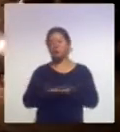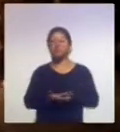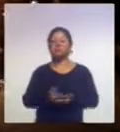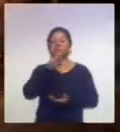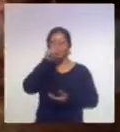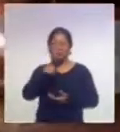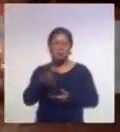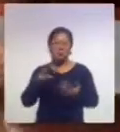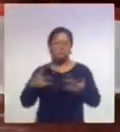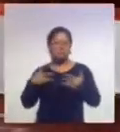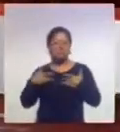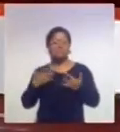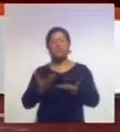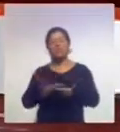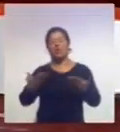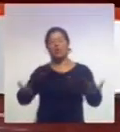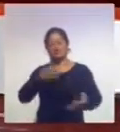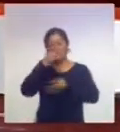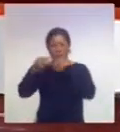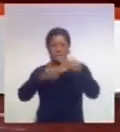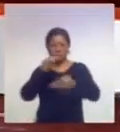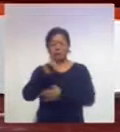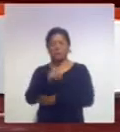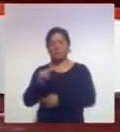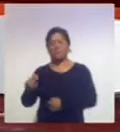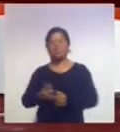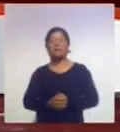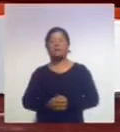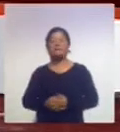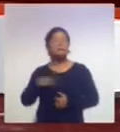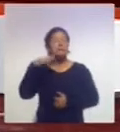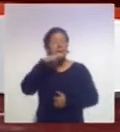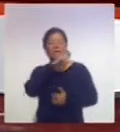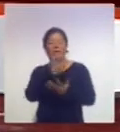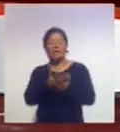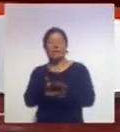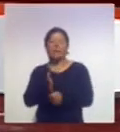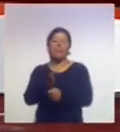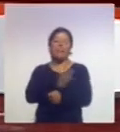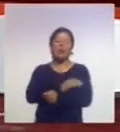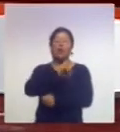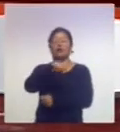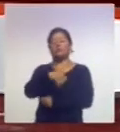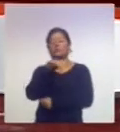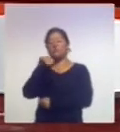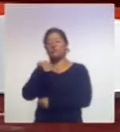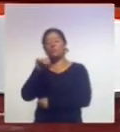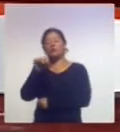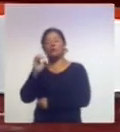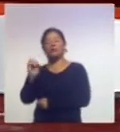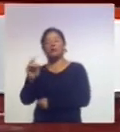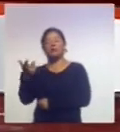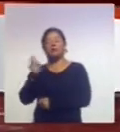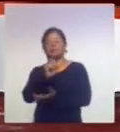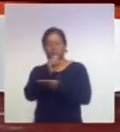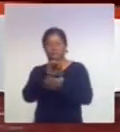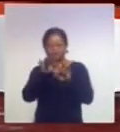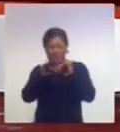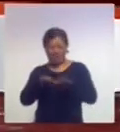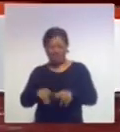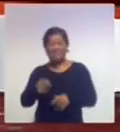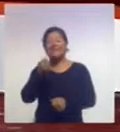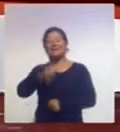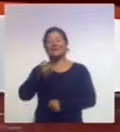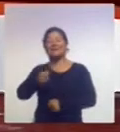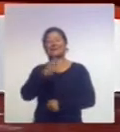Temolsin. Vamos rapidísimo a la pausa, pero antes nos escribe José Manuel Ortiz Bretado y dice: saludos para las ganadoras